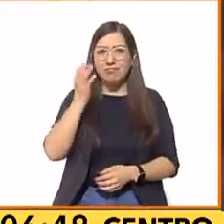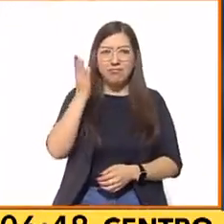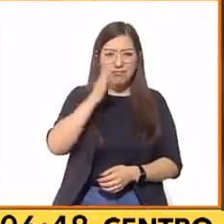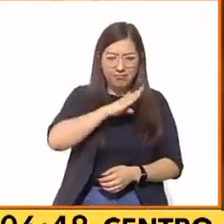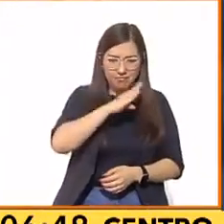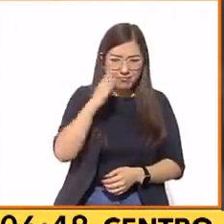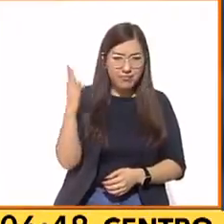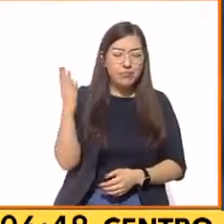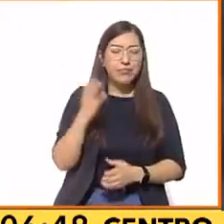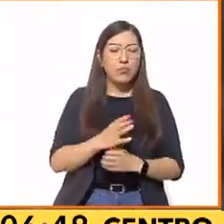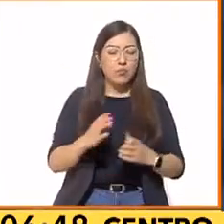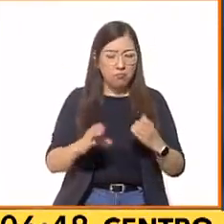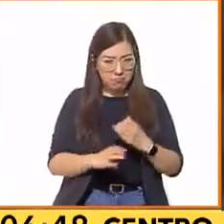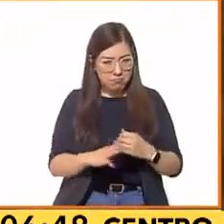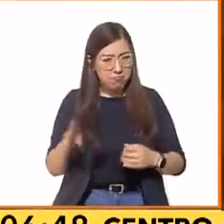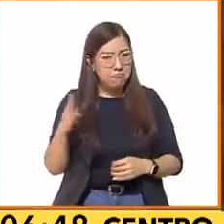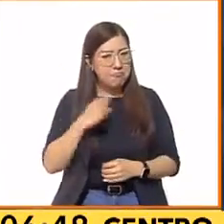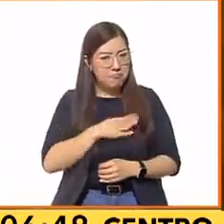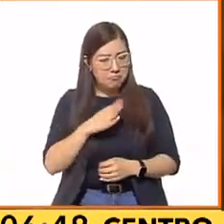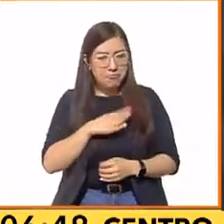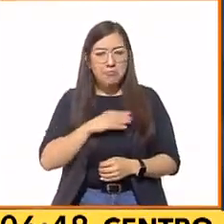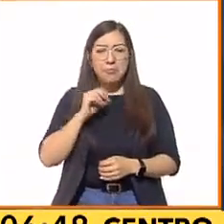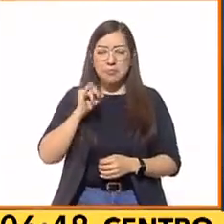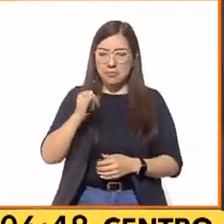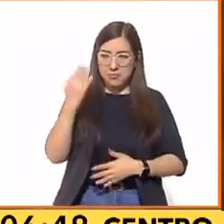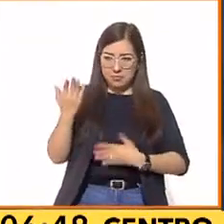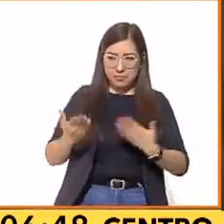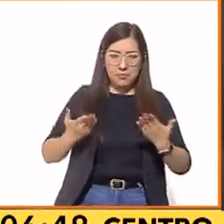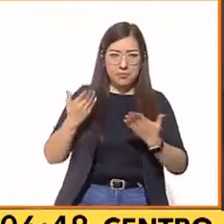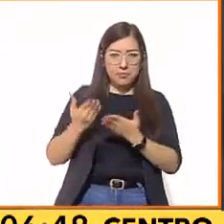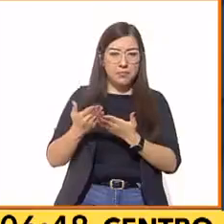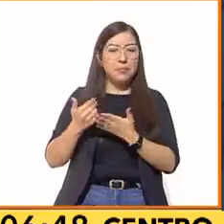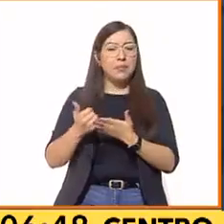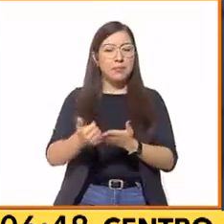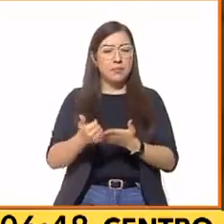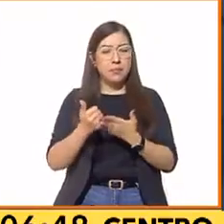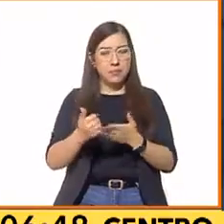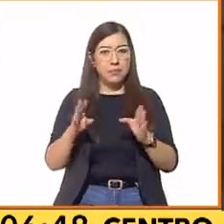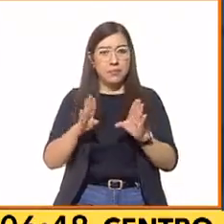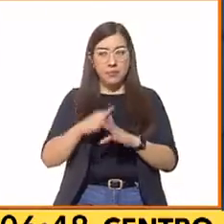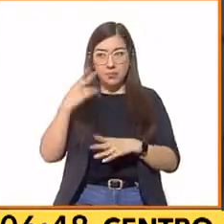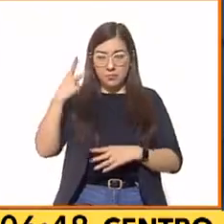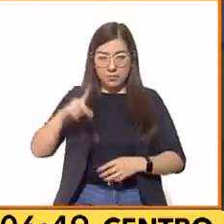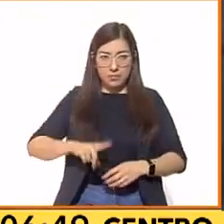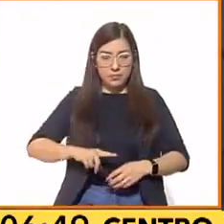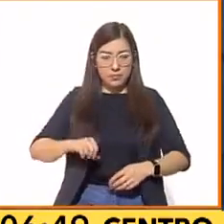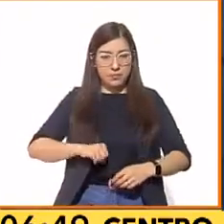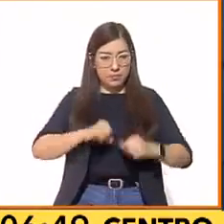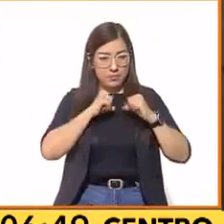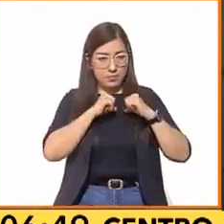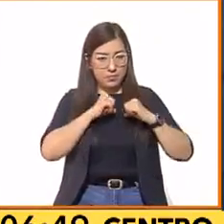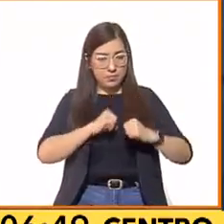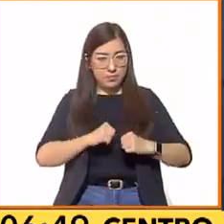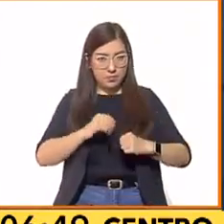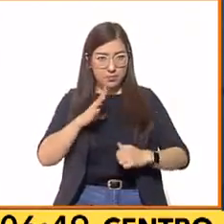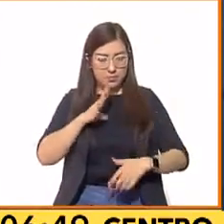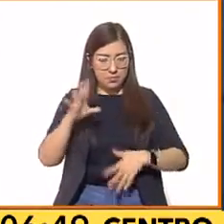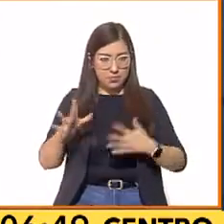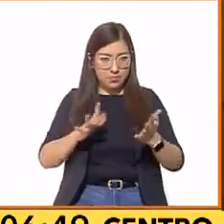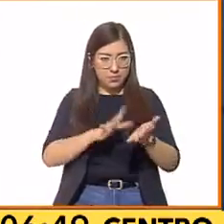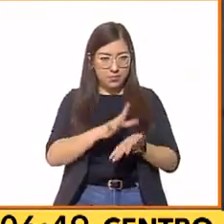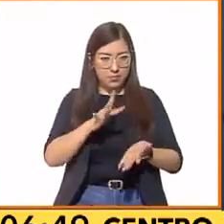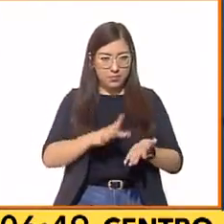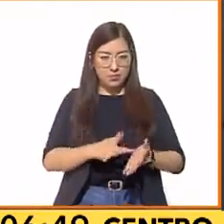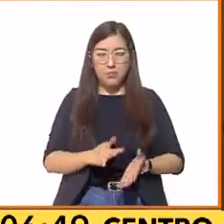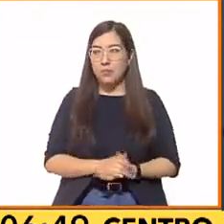habido momentos en donde ha servido mucho el respaldo de gobiernos democráticos como el de Abraham Lincoln.